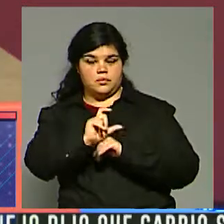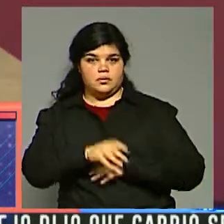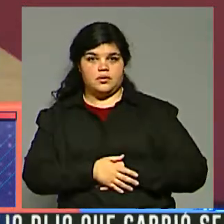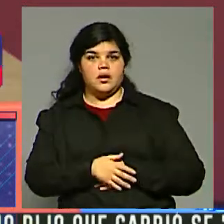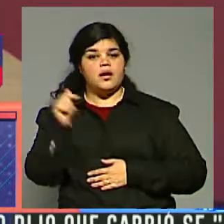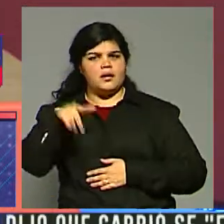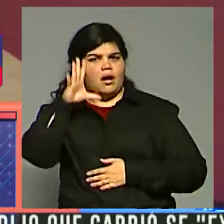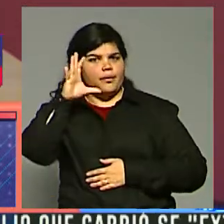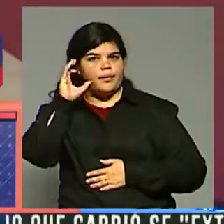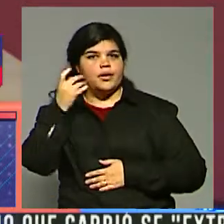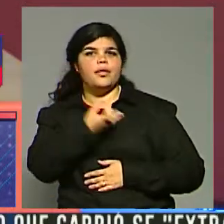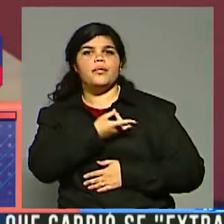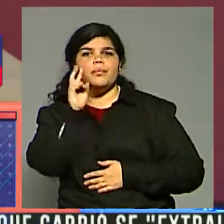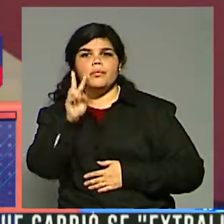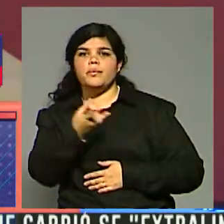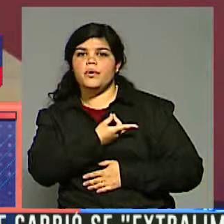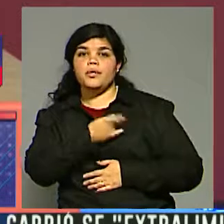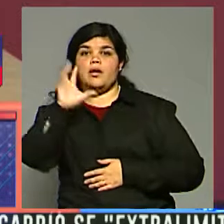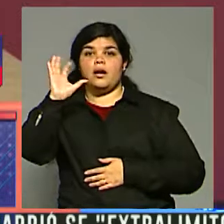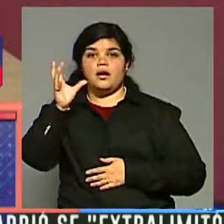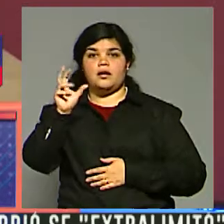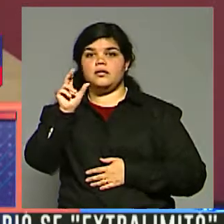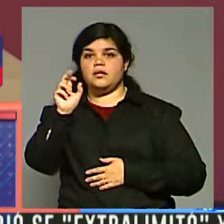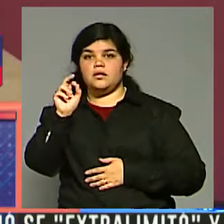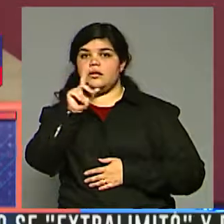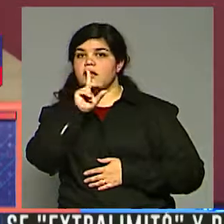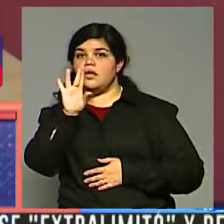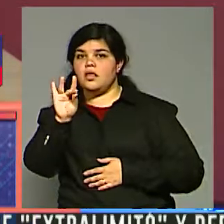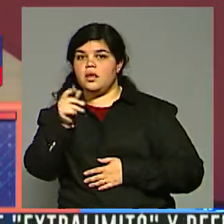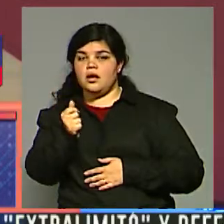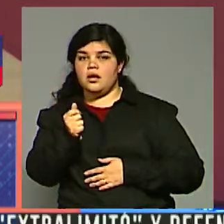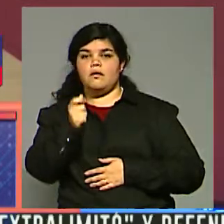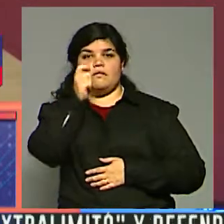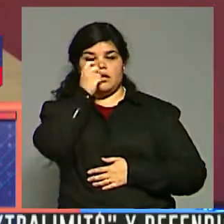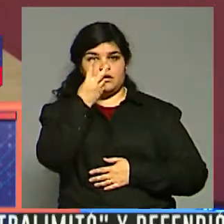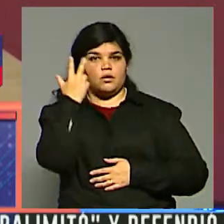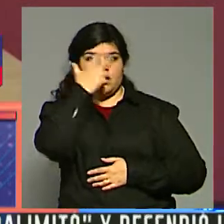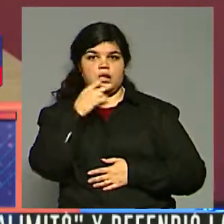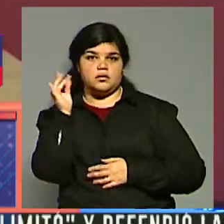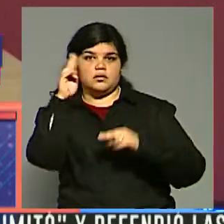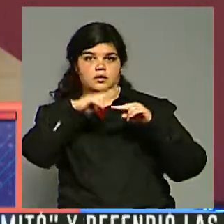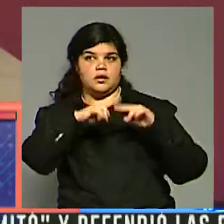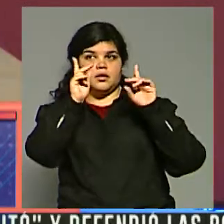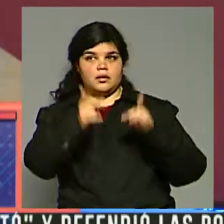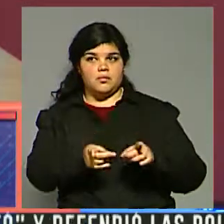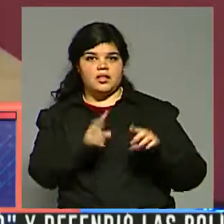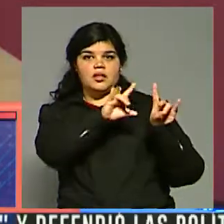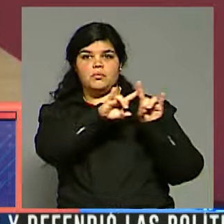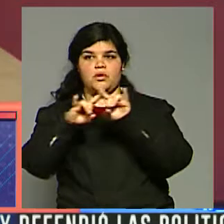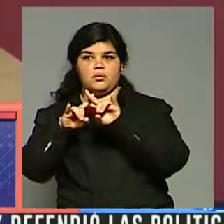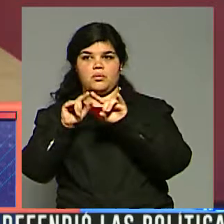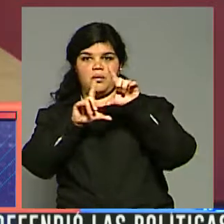Recuerden que, como siempre, nos pueden seguir en el canal 30 de la televisión digital abierta, el 22 de Supercanal Digital y además en